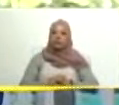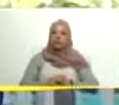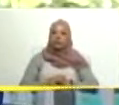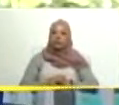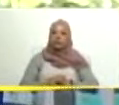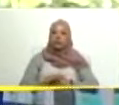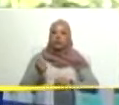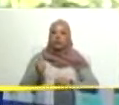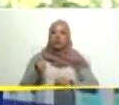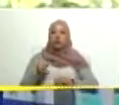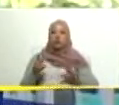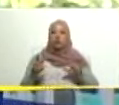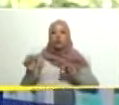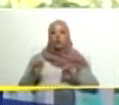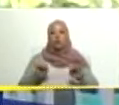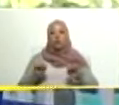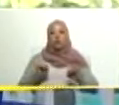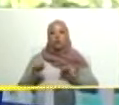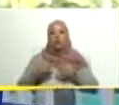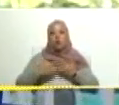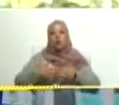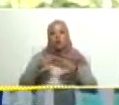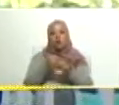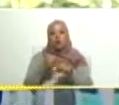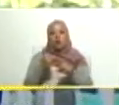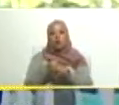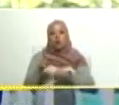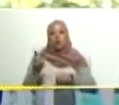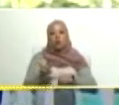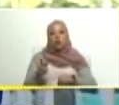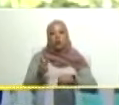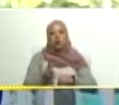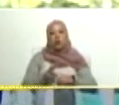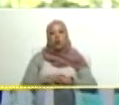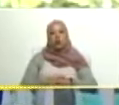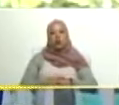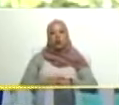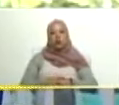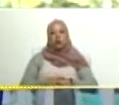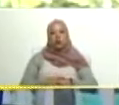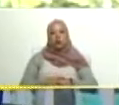Número 18, el movimiento de empresarios y empresarias.